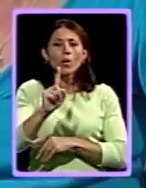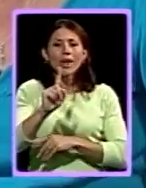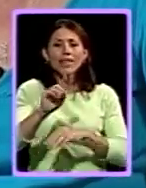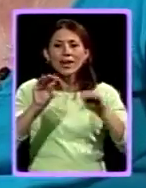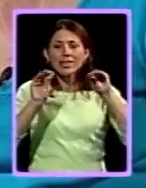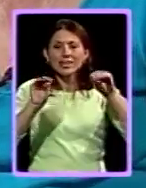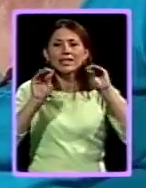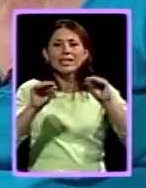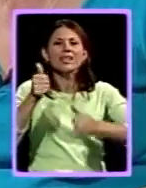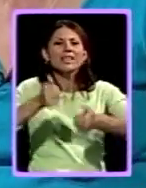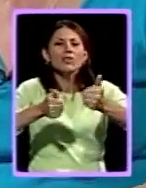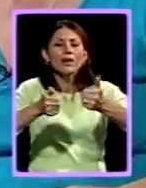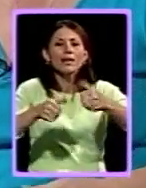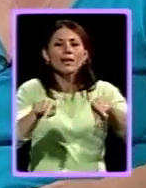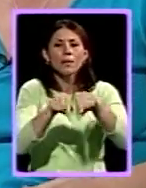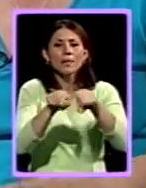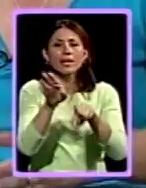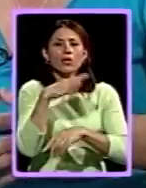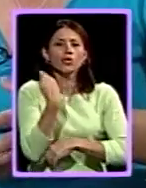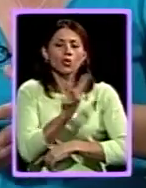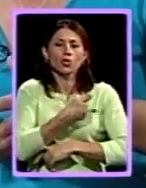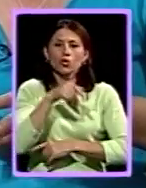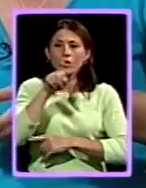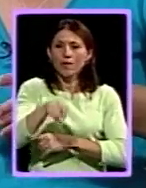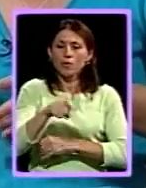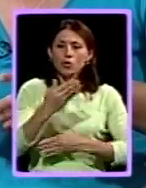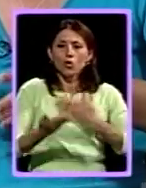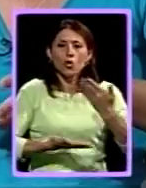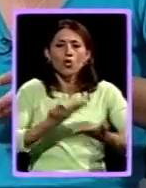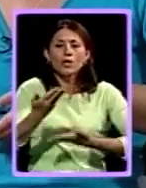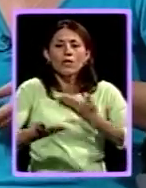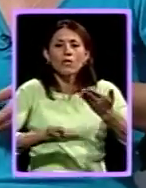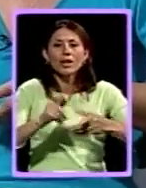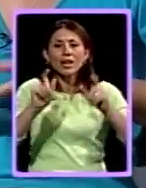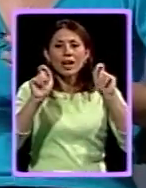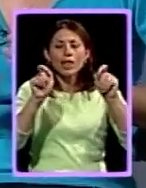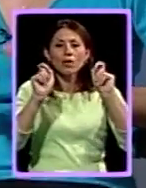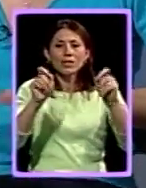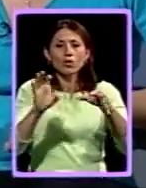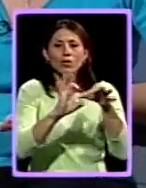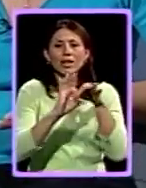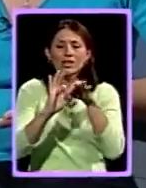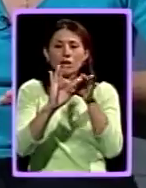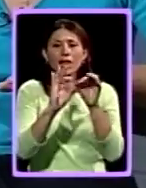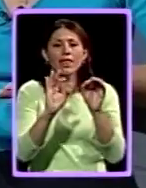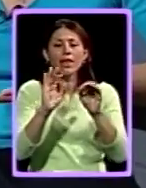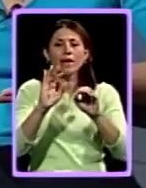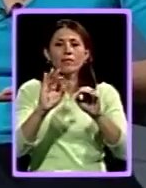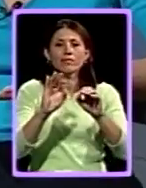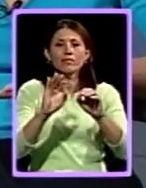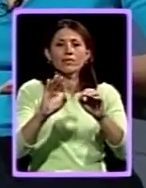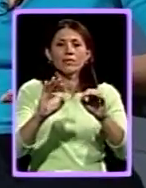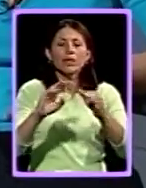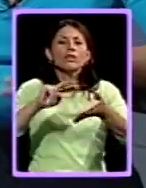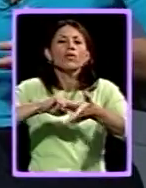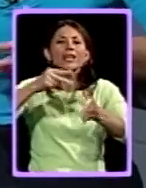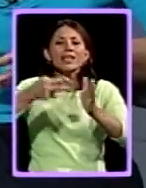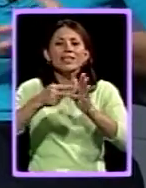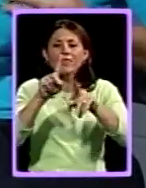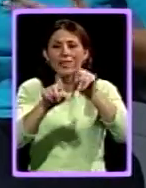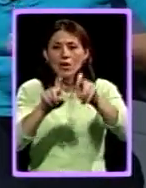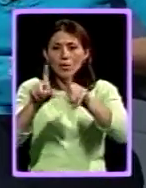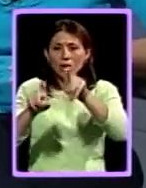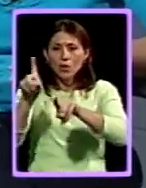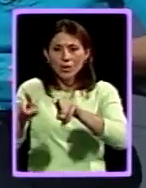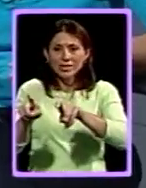que deja es que también nosotros tenemos que contribuir en lo que es la educación en torno a lo que es una encuesta. Como usted introducía al principio, una encuesta